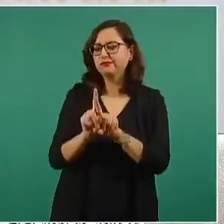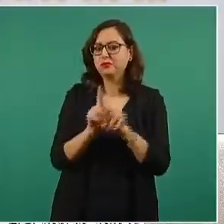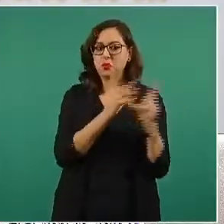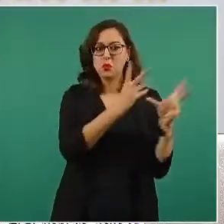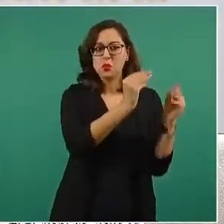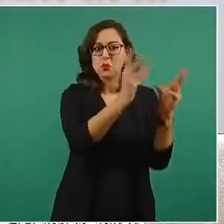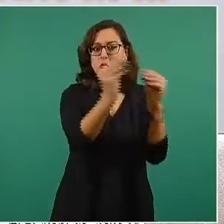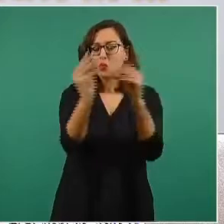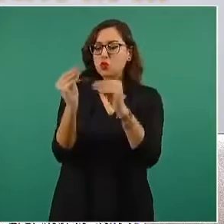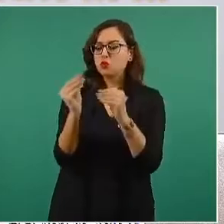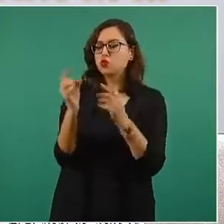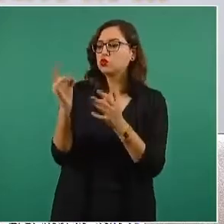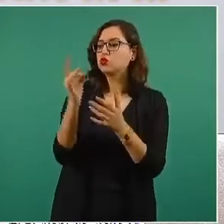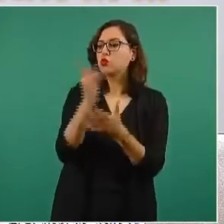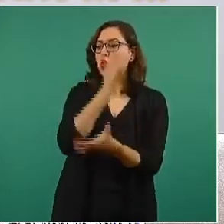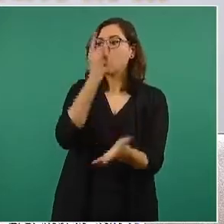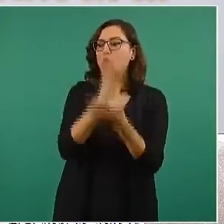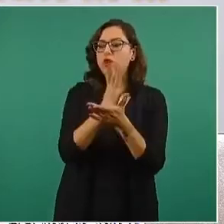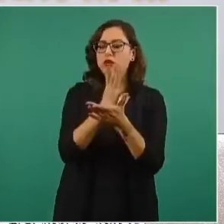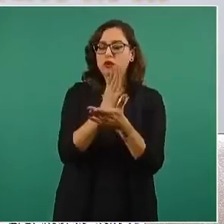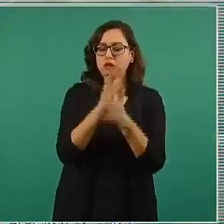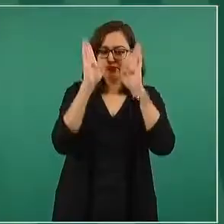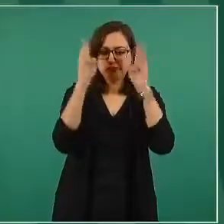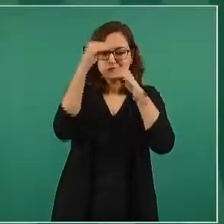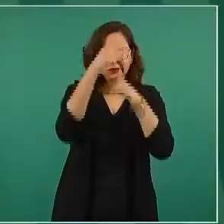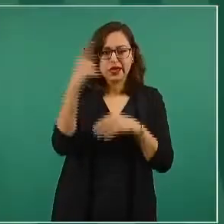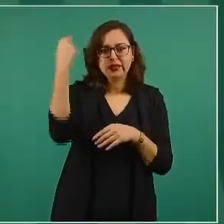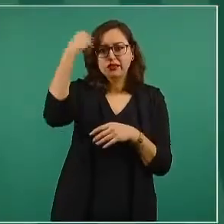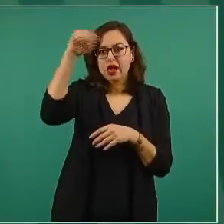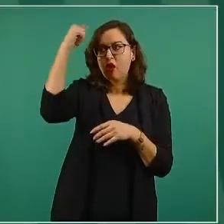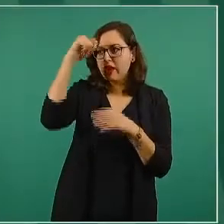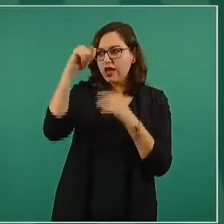que todo es teoría